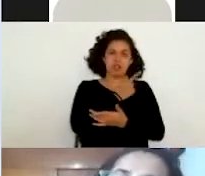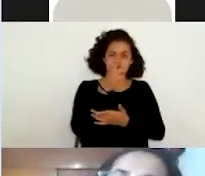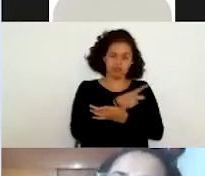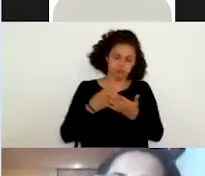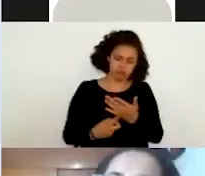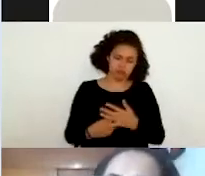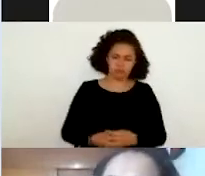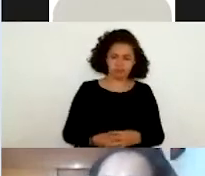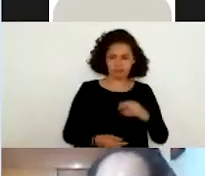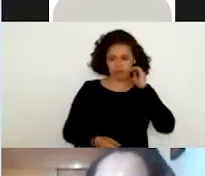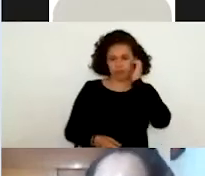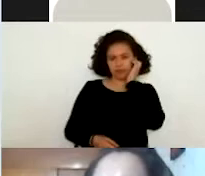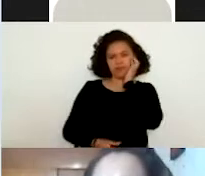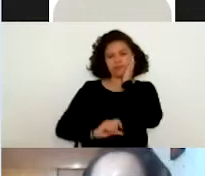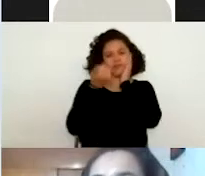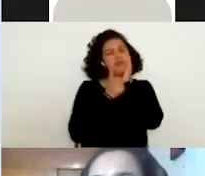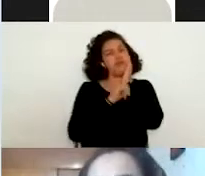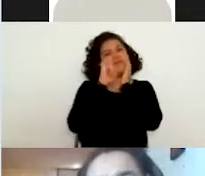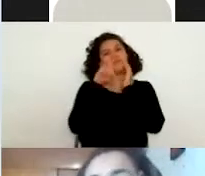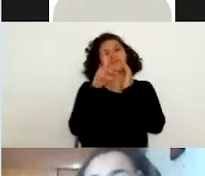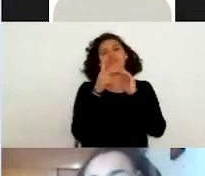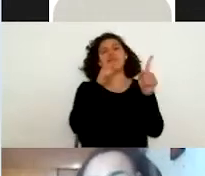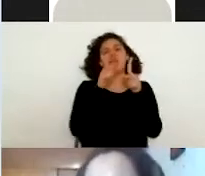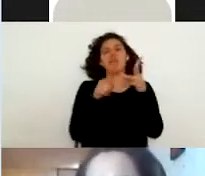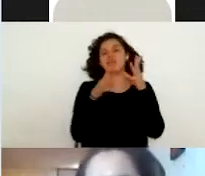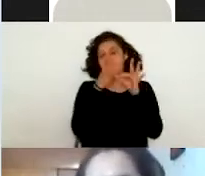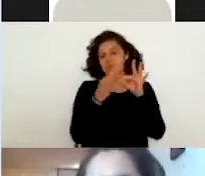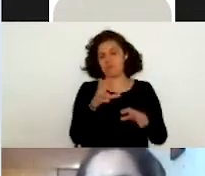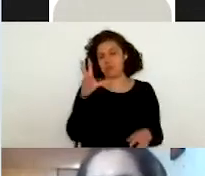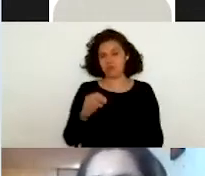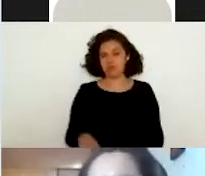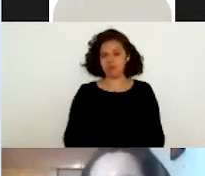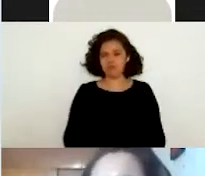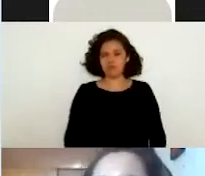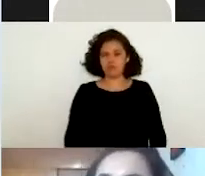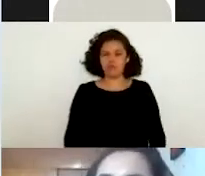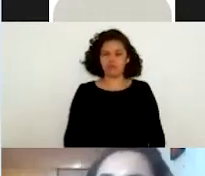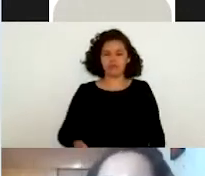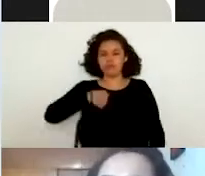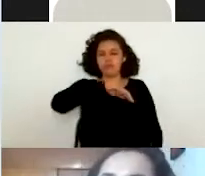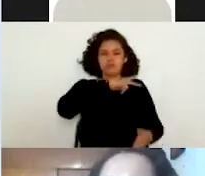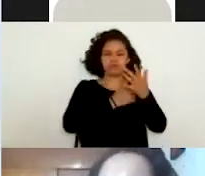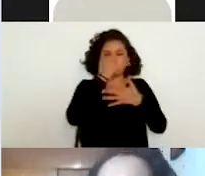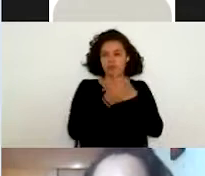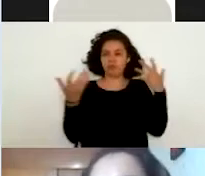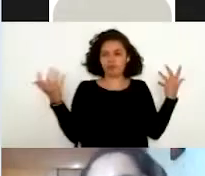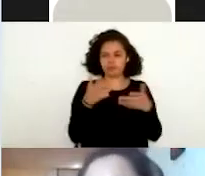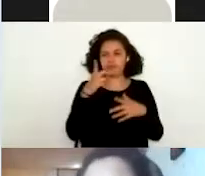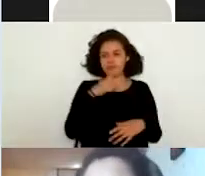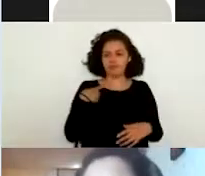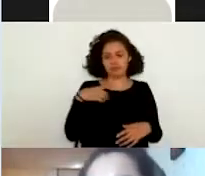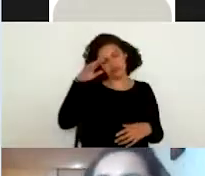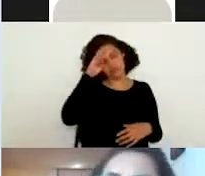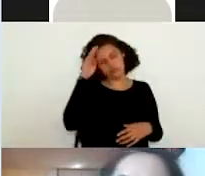que no cumple los objetivos de la IAP, ¿no? Les decía, siempre que vamos a elaborar un proyecto, tenemos que tener en cuenta cuál es